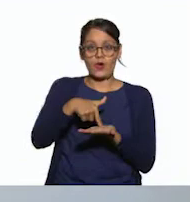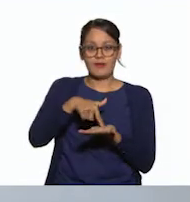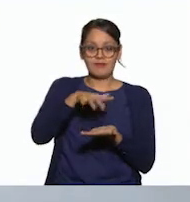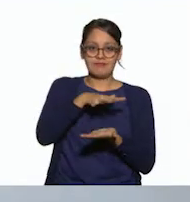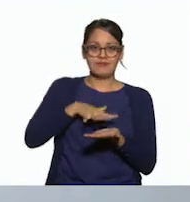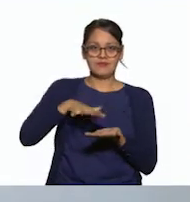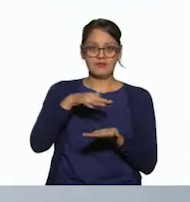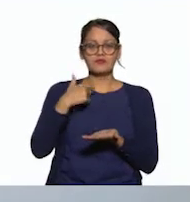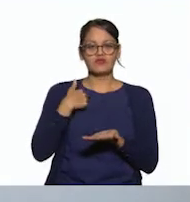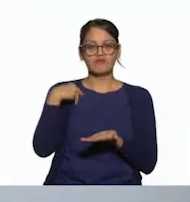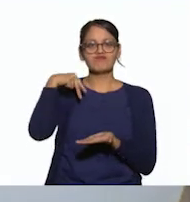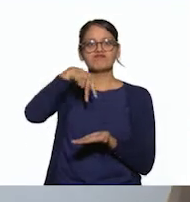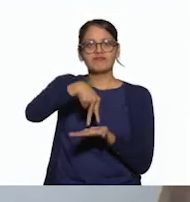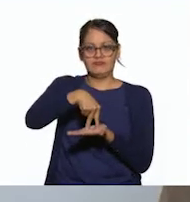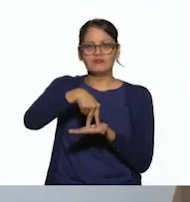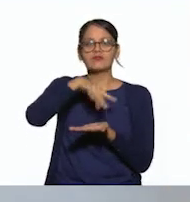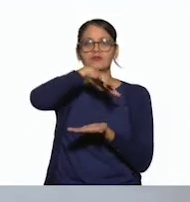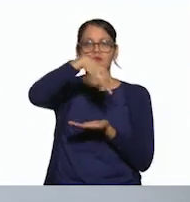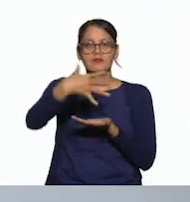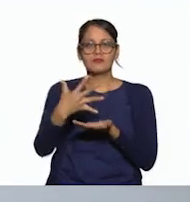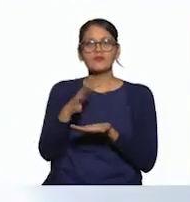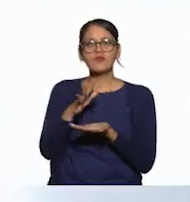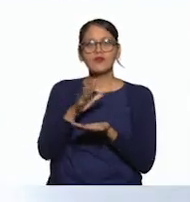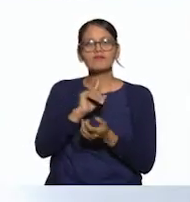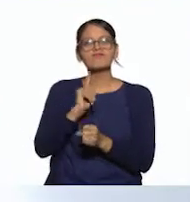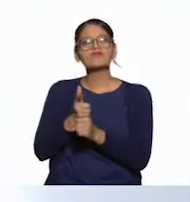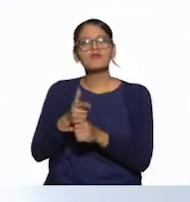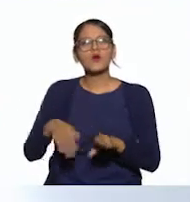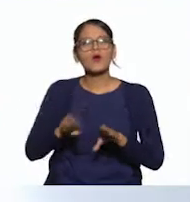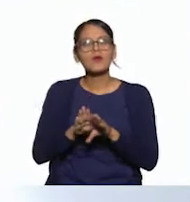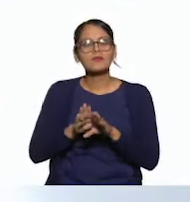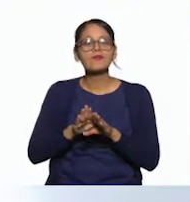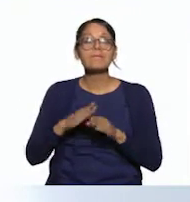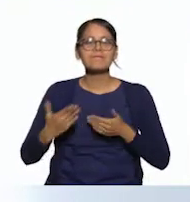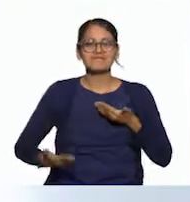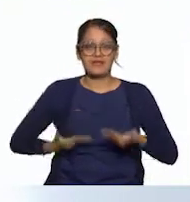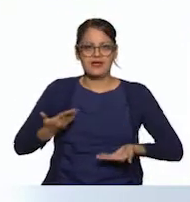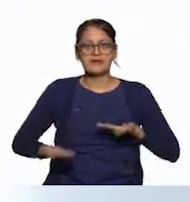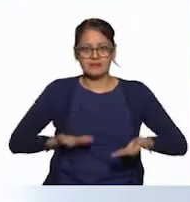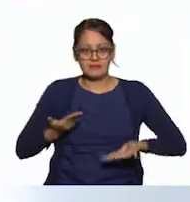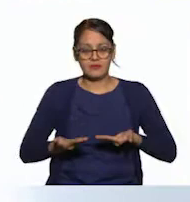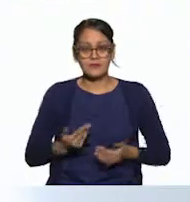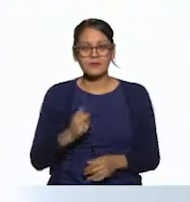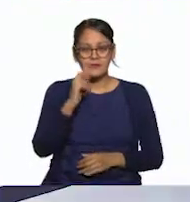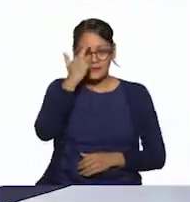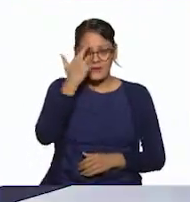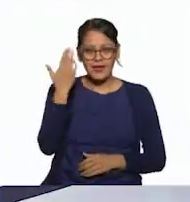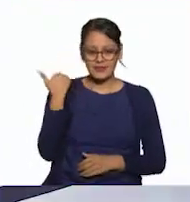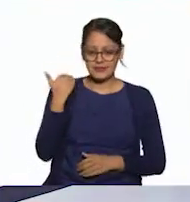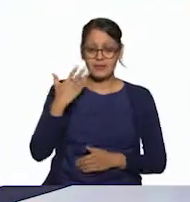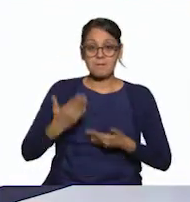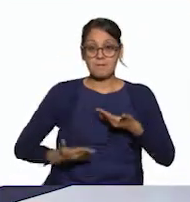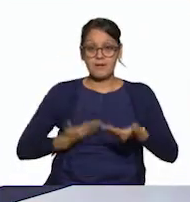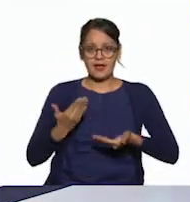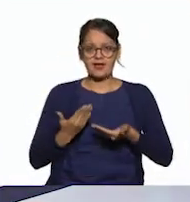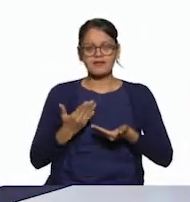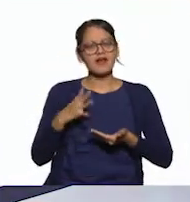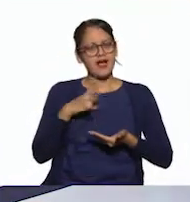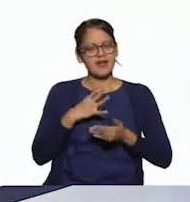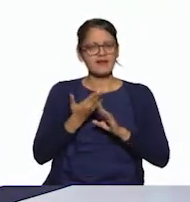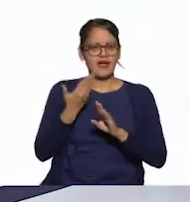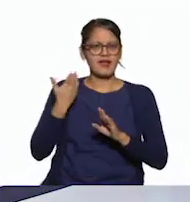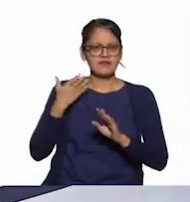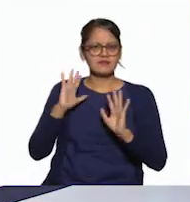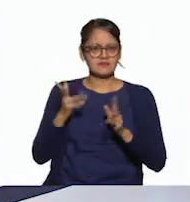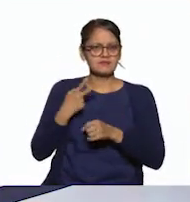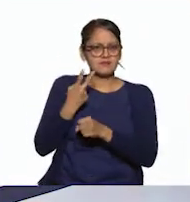e identificarlo en la danza. La danza fue un tema compuesto de varios temas que ustedes